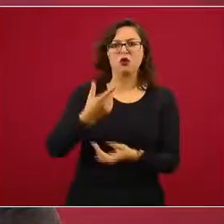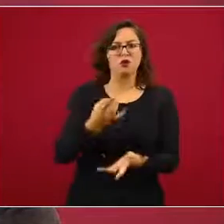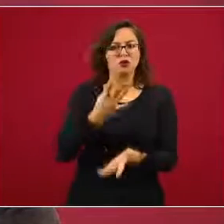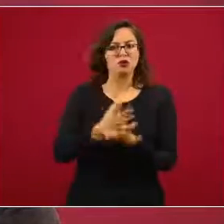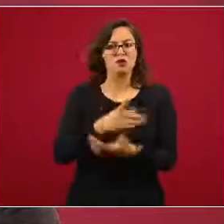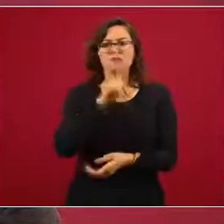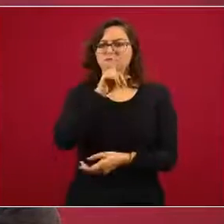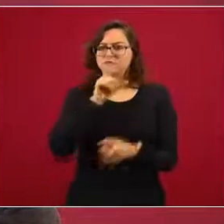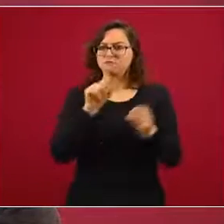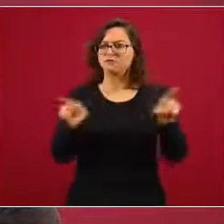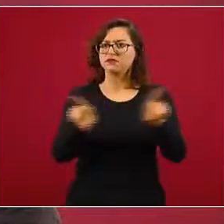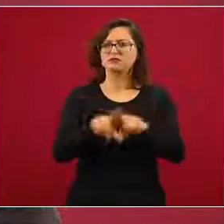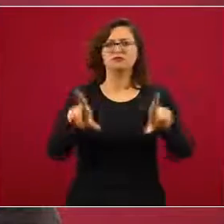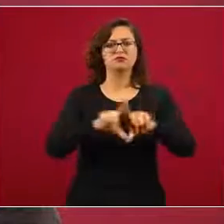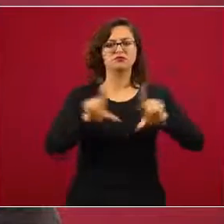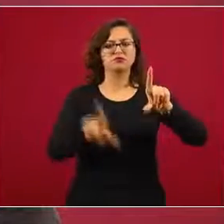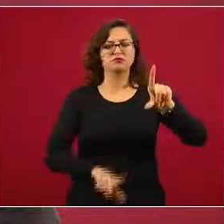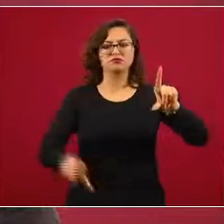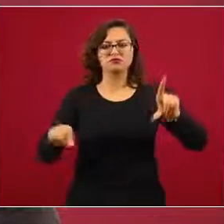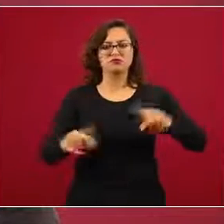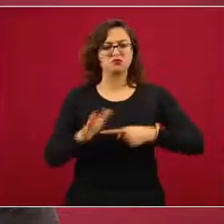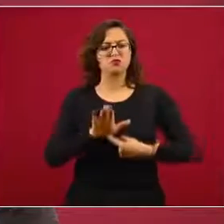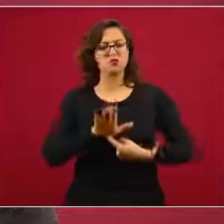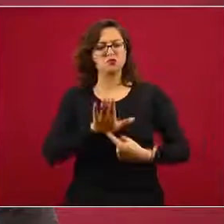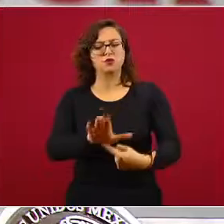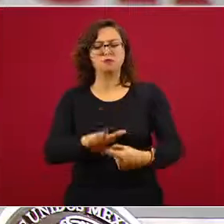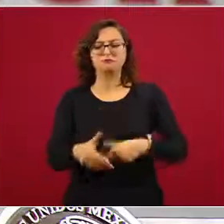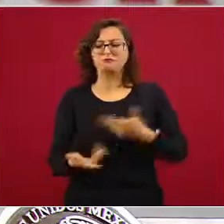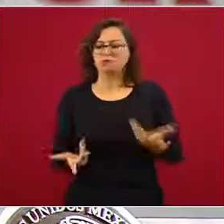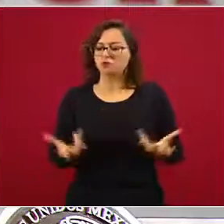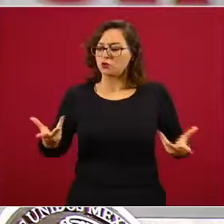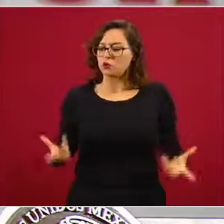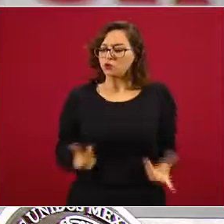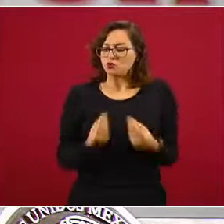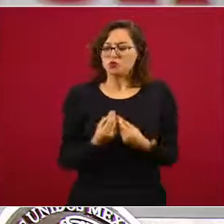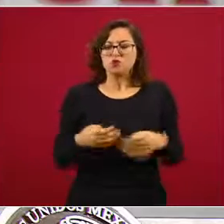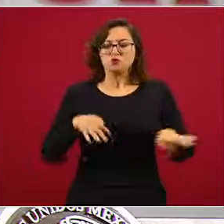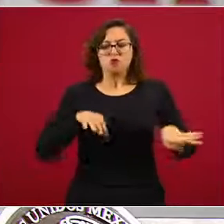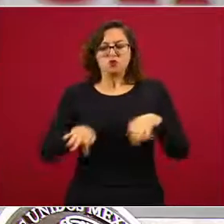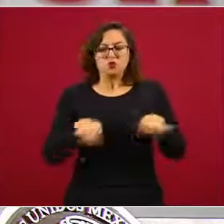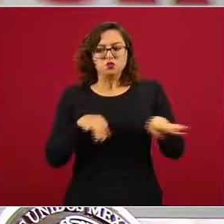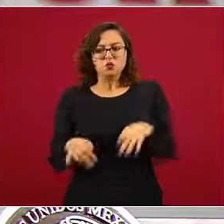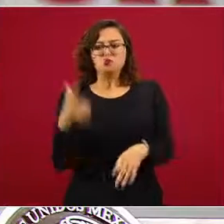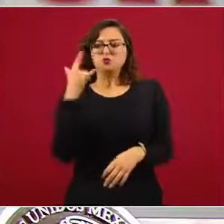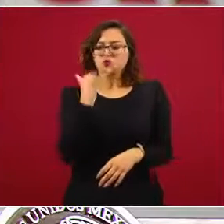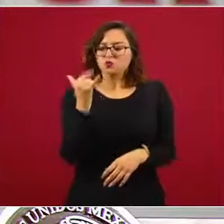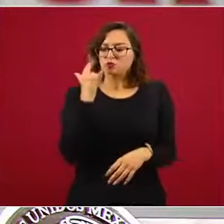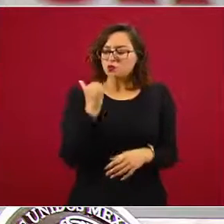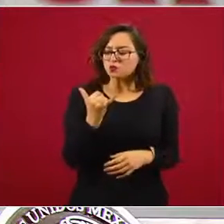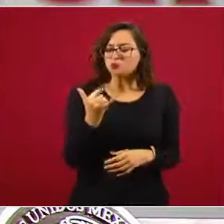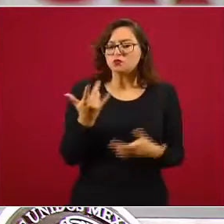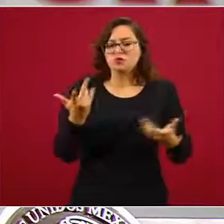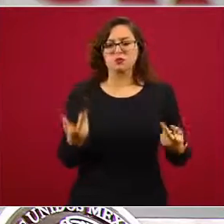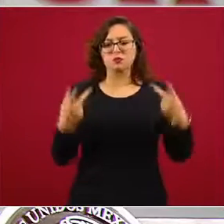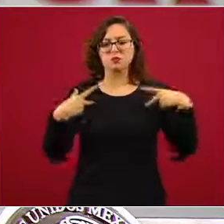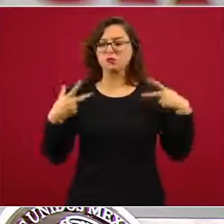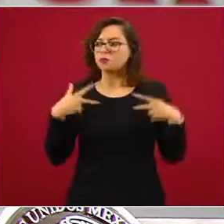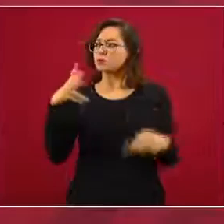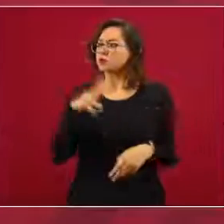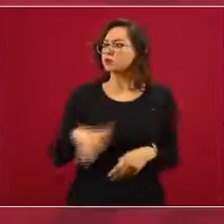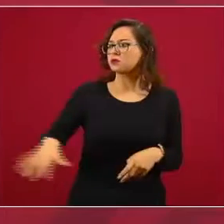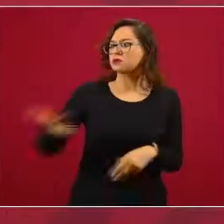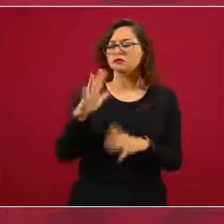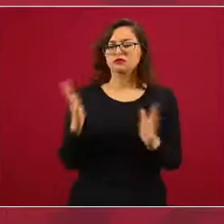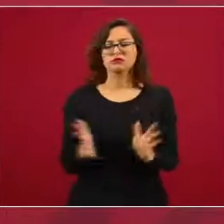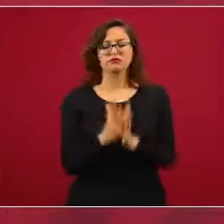país, que nos pone en evidencia que trabajando juntos, trabajando con el apoyo de la población